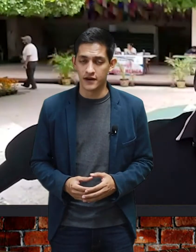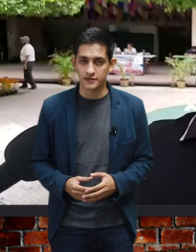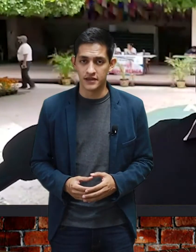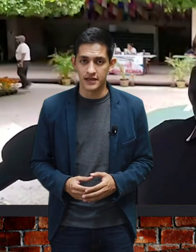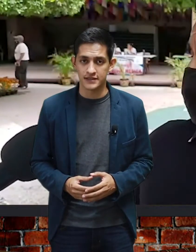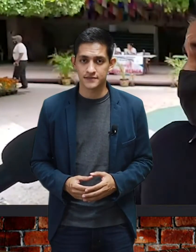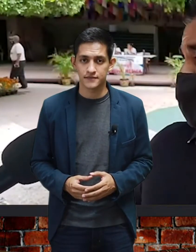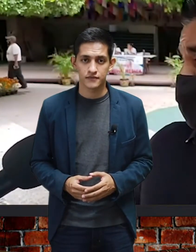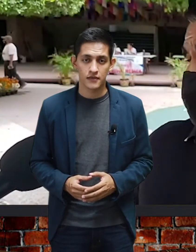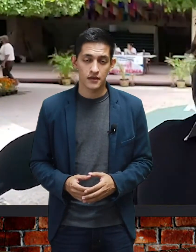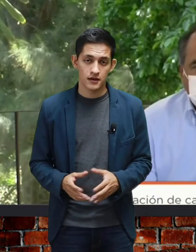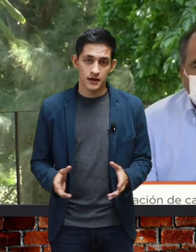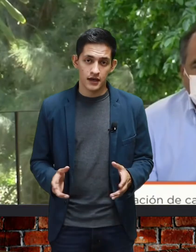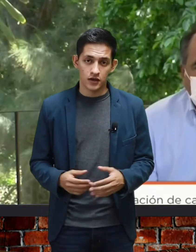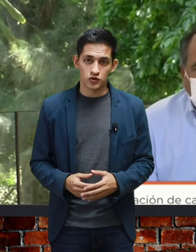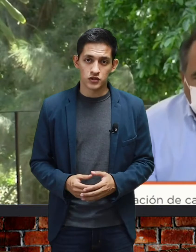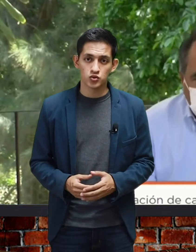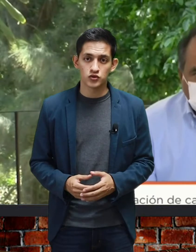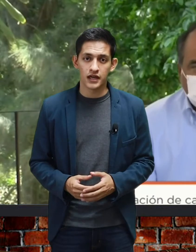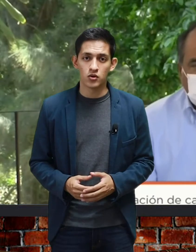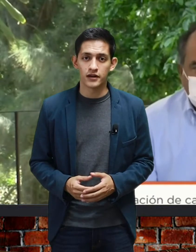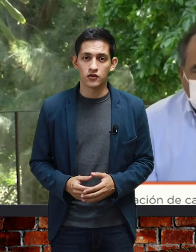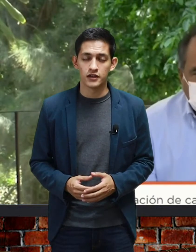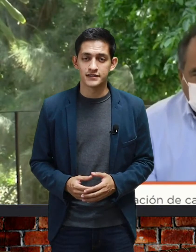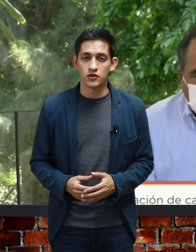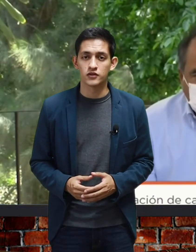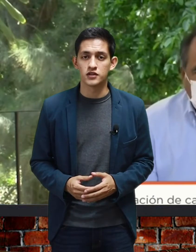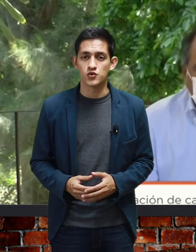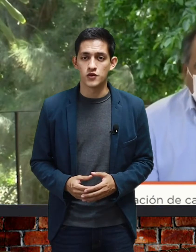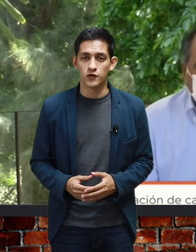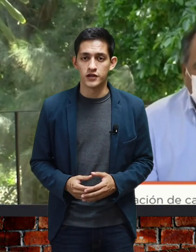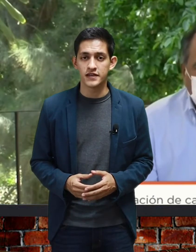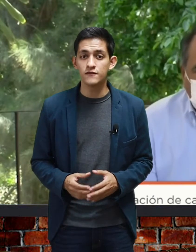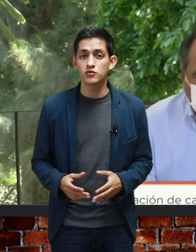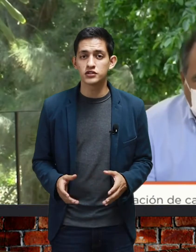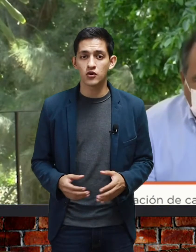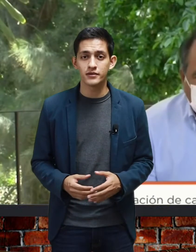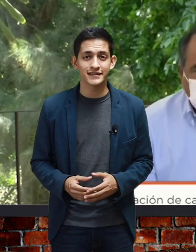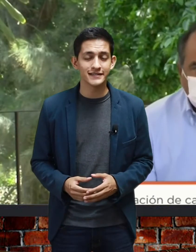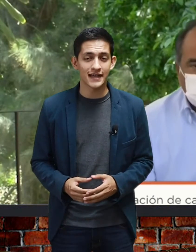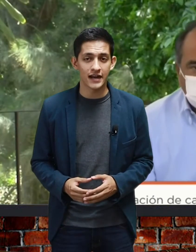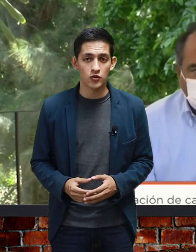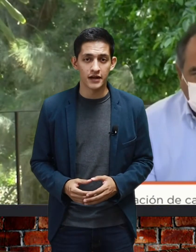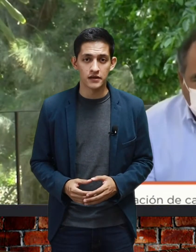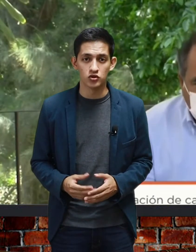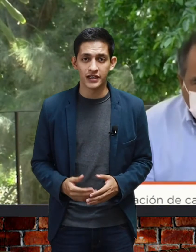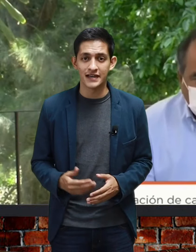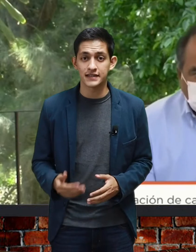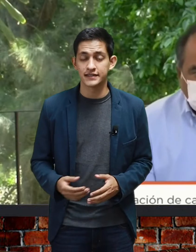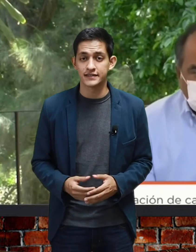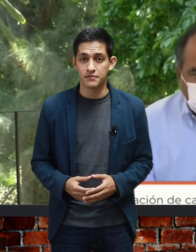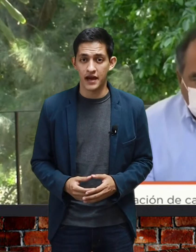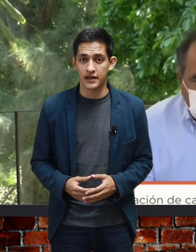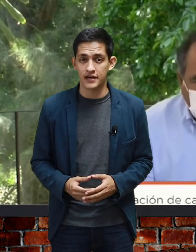Ciro Olivares Medinas. En otros asuntos, el gobernador del estado, Héctor Astudillo Flores, informó este jueves que se instalarán operativos